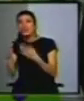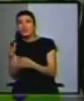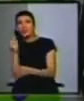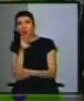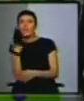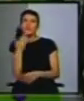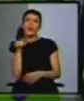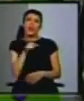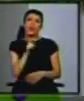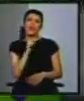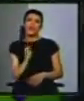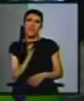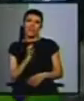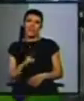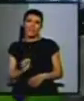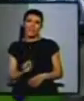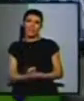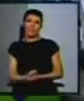pasear a